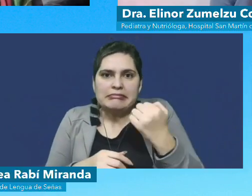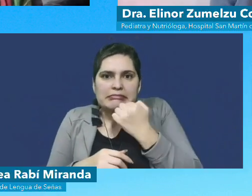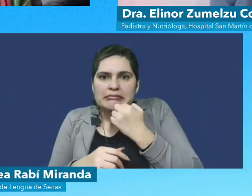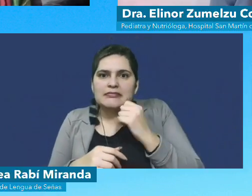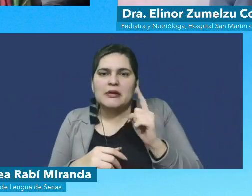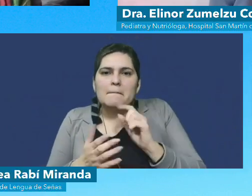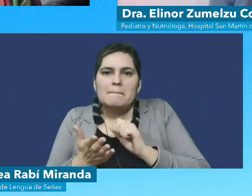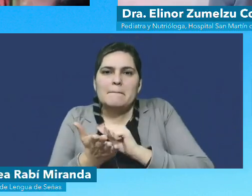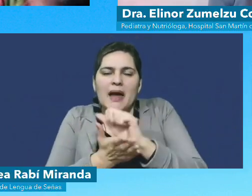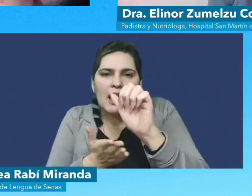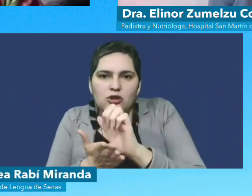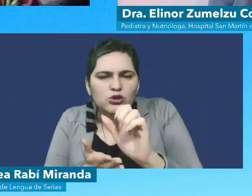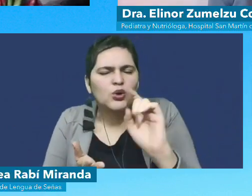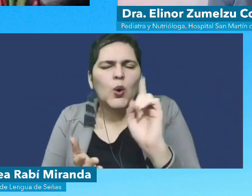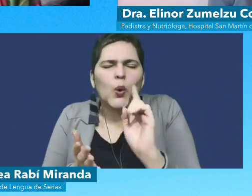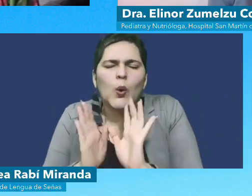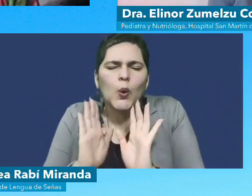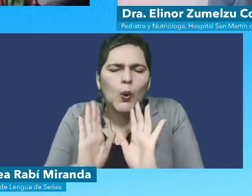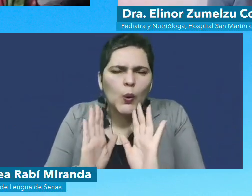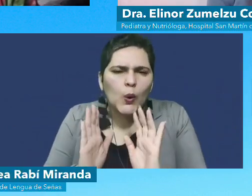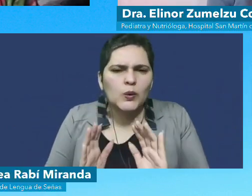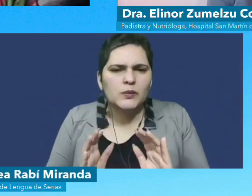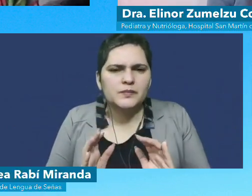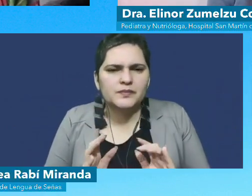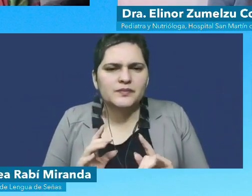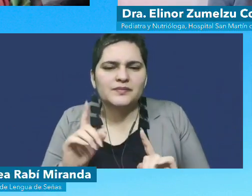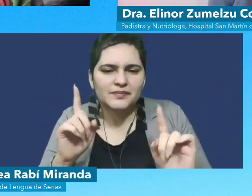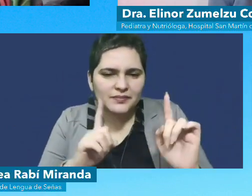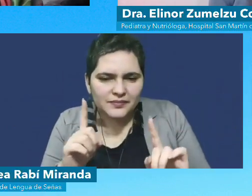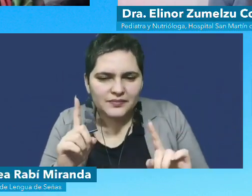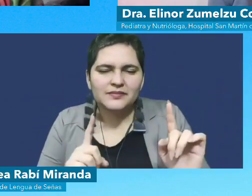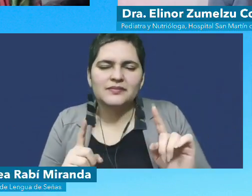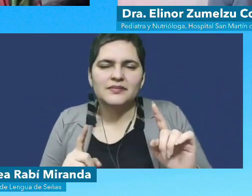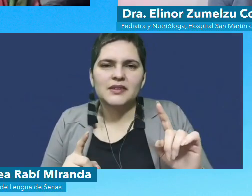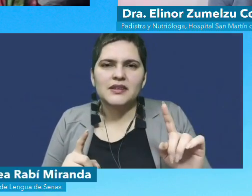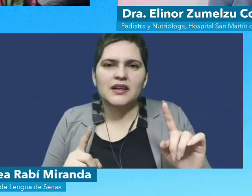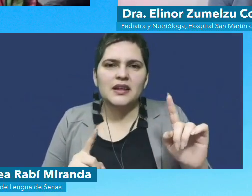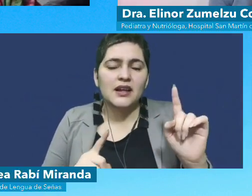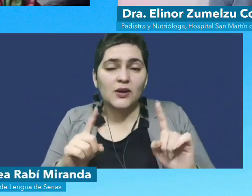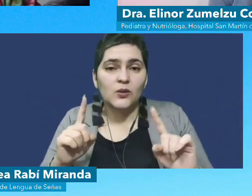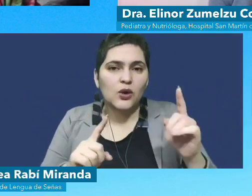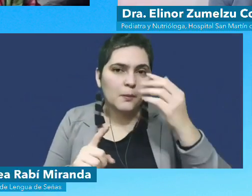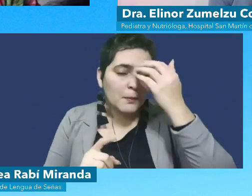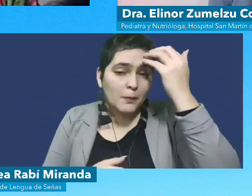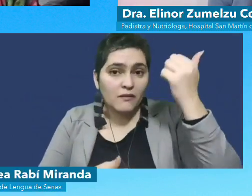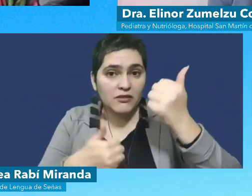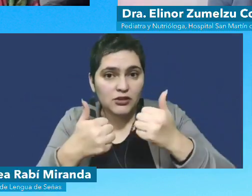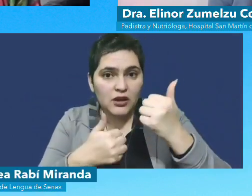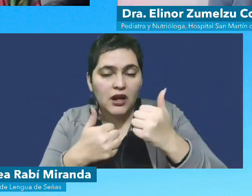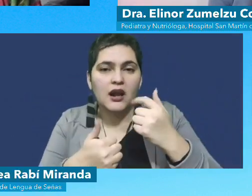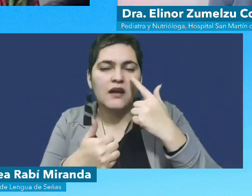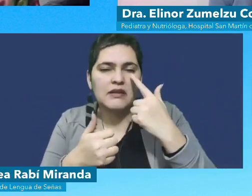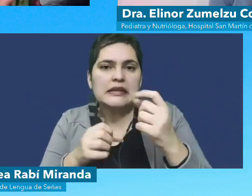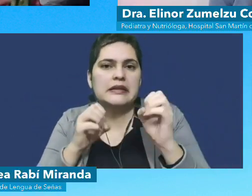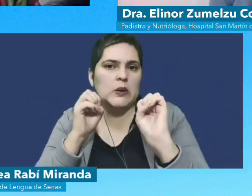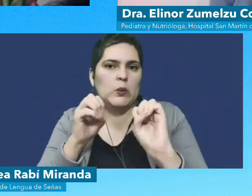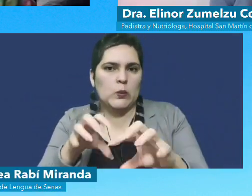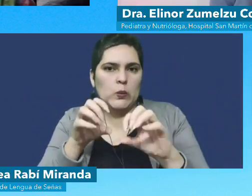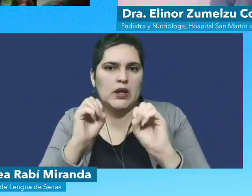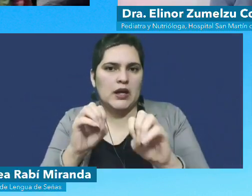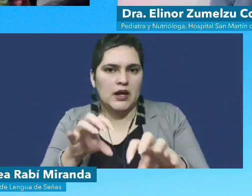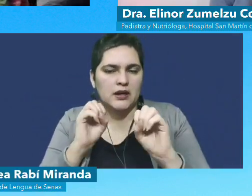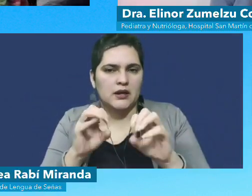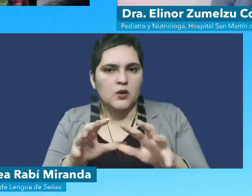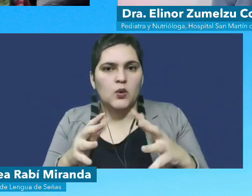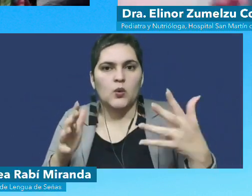no, y eso es lo que nos ha costado a los profesionales. Nos ha costado a los profesionales poder como educarlo, ¿no? Desde como el